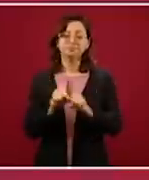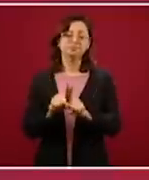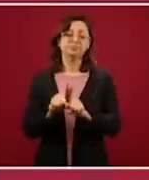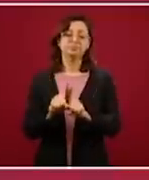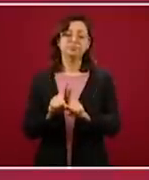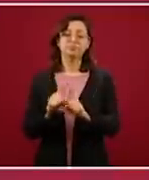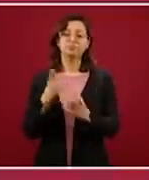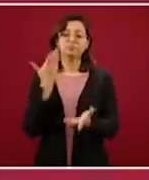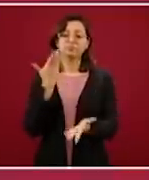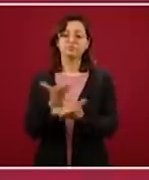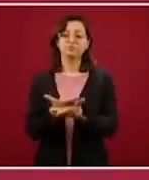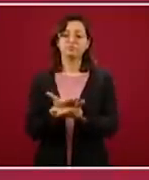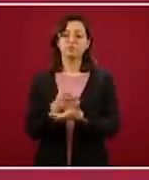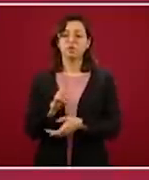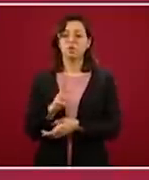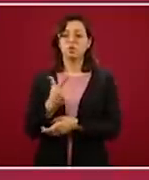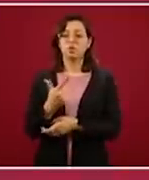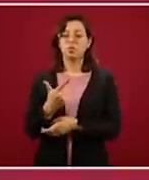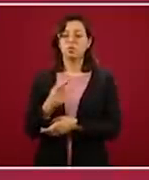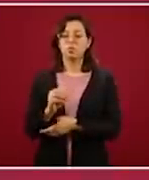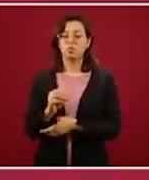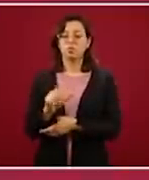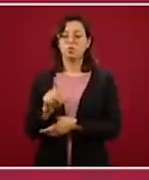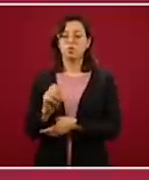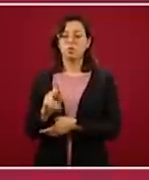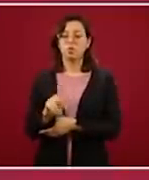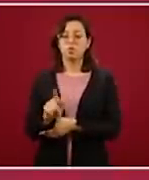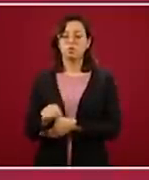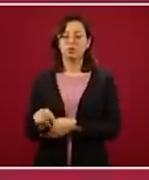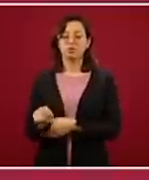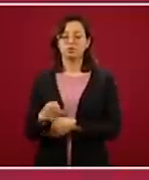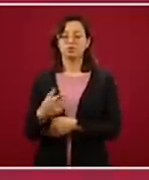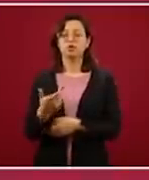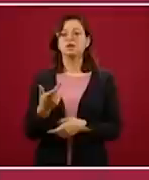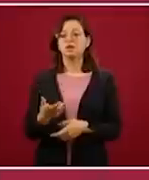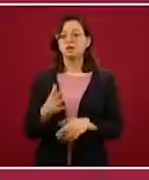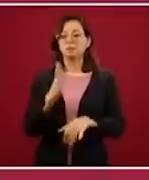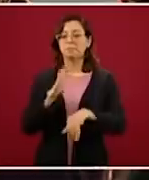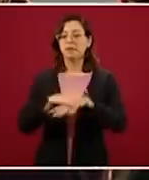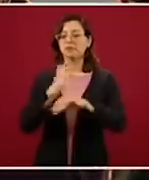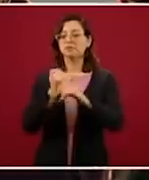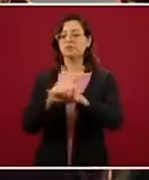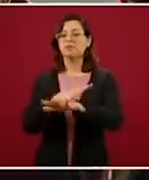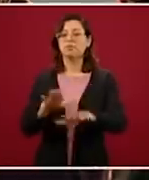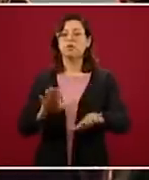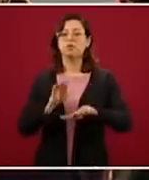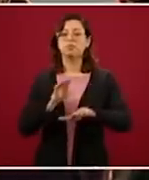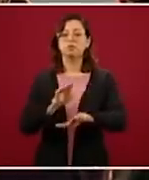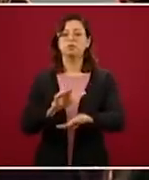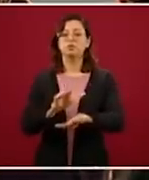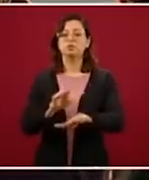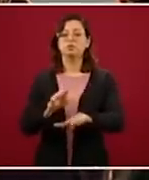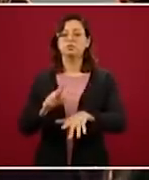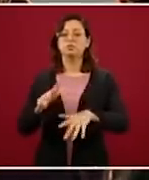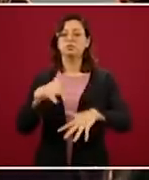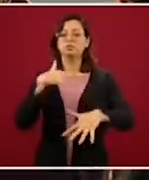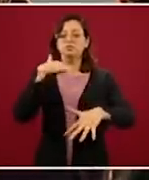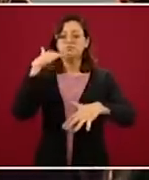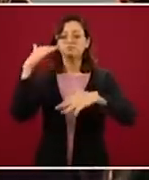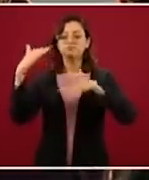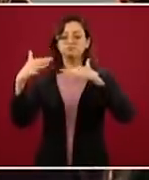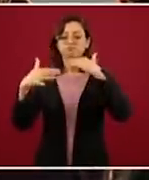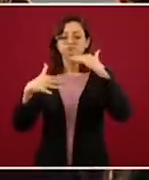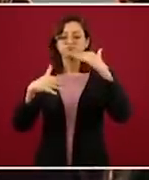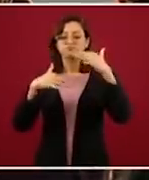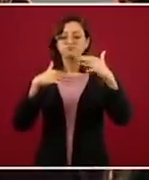a Hugo López-Gatell que les informe bien sobre la contaminación